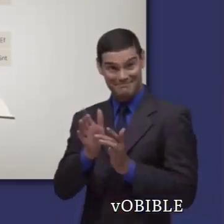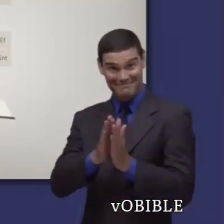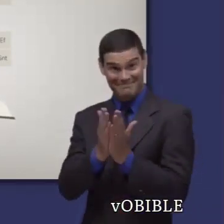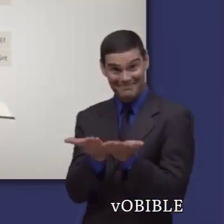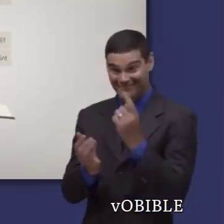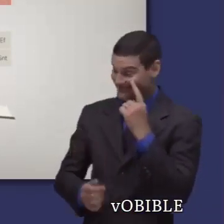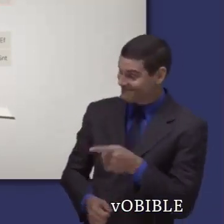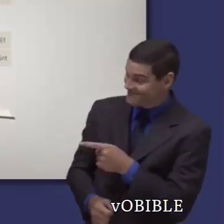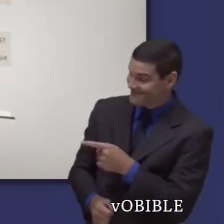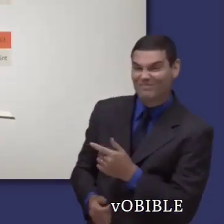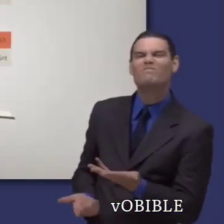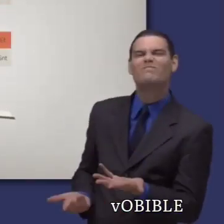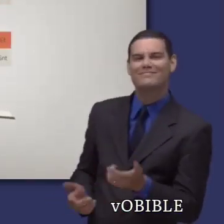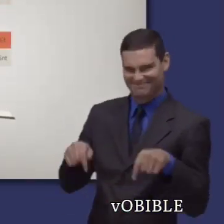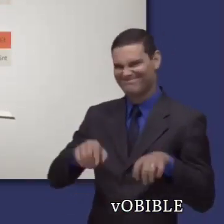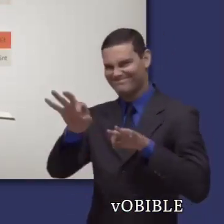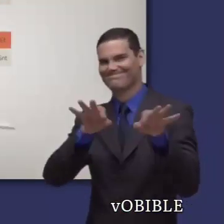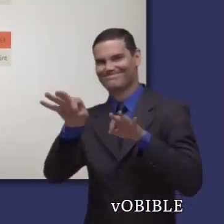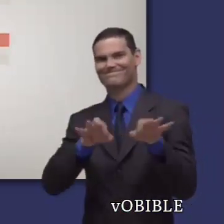Información sobre la carta a los Efesios.